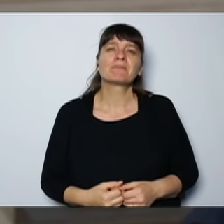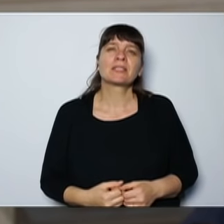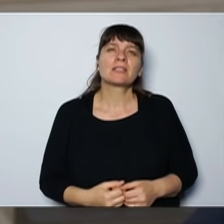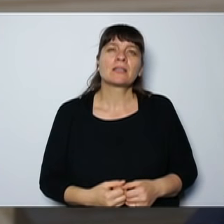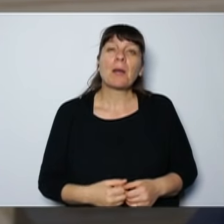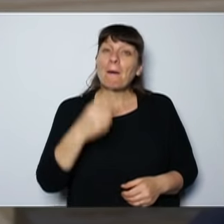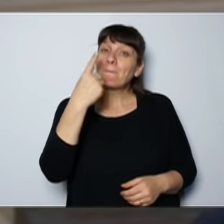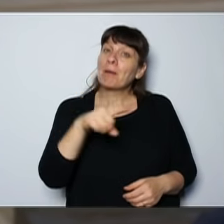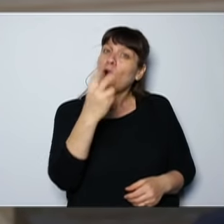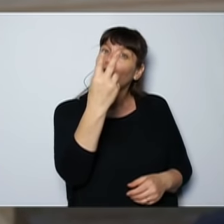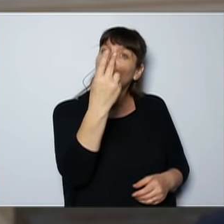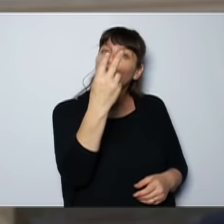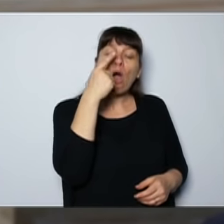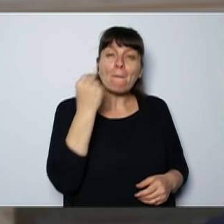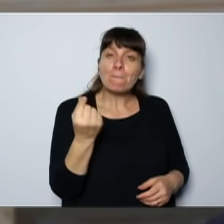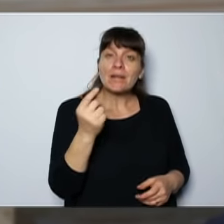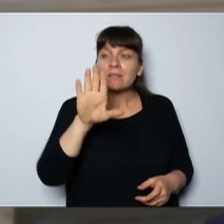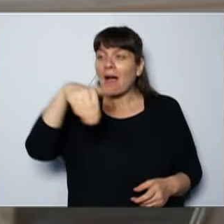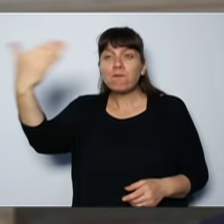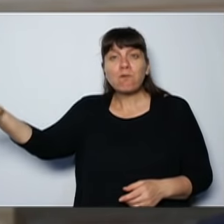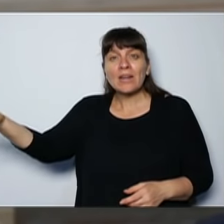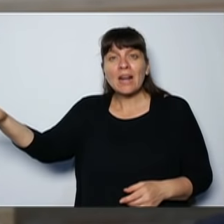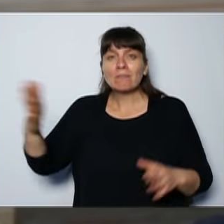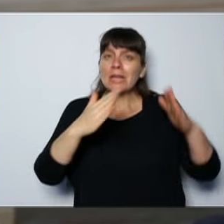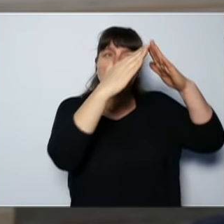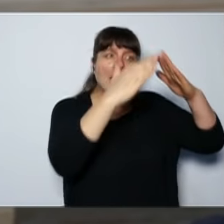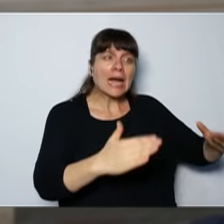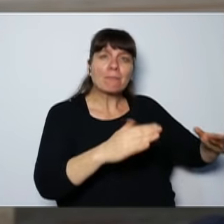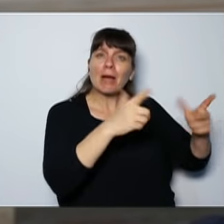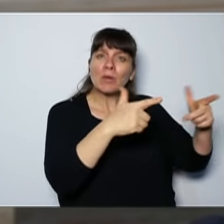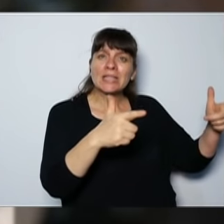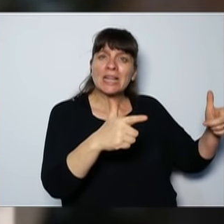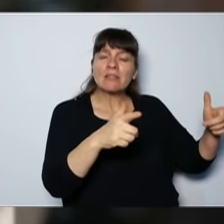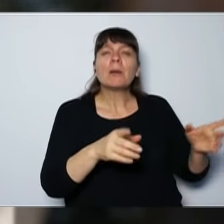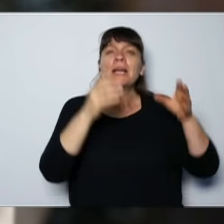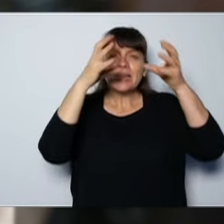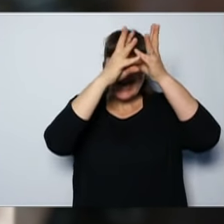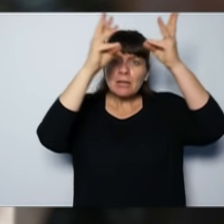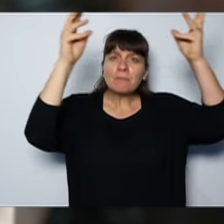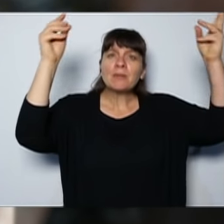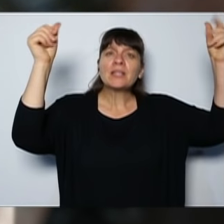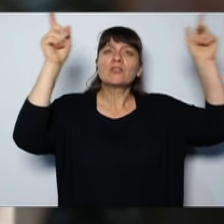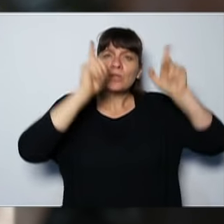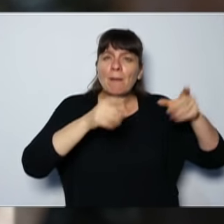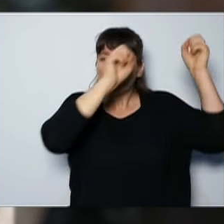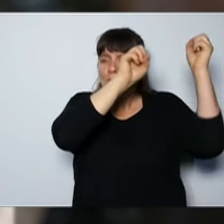Pero resulta que hay dos hombres que no están en la carpa del encuentro y también a ellos el Espíritu desciende.